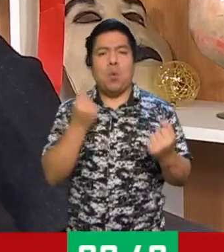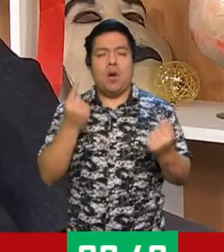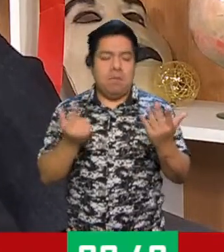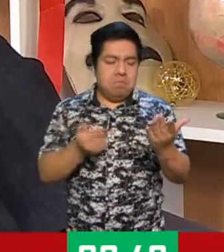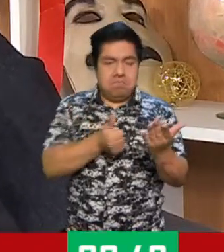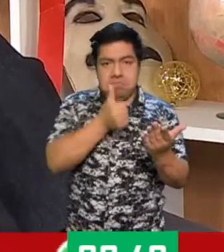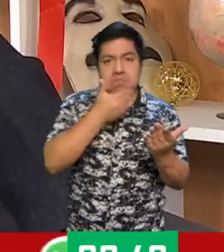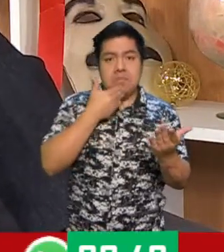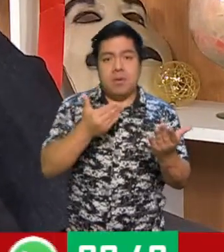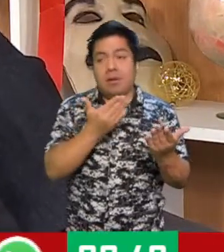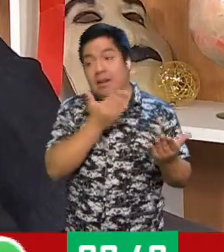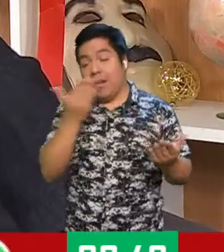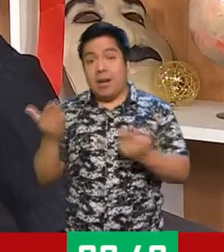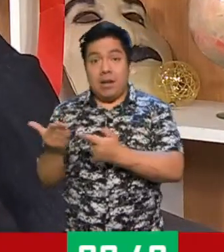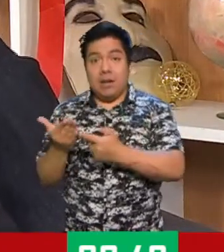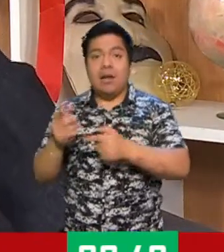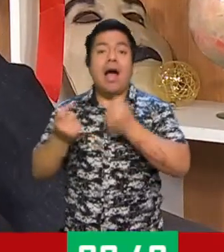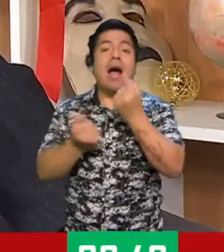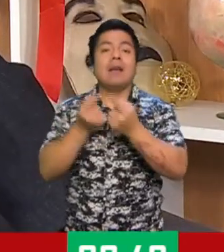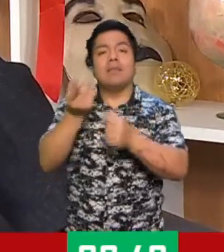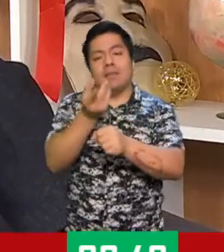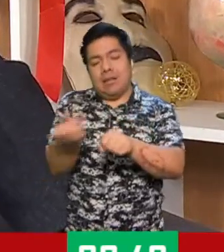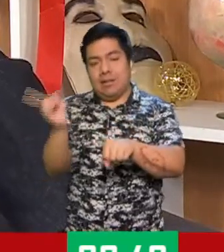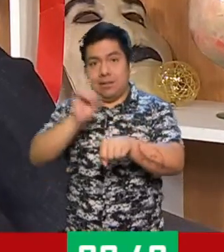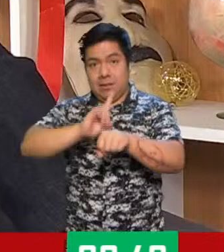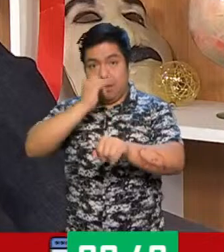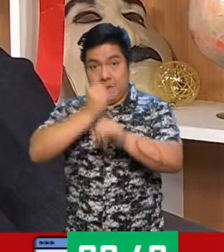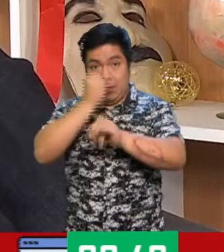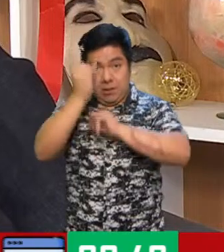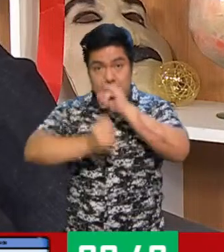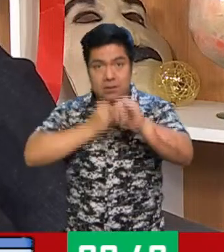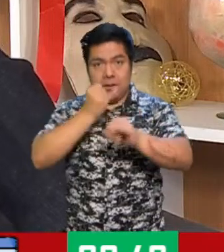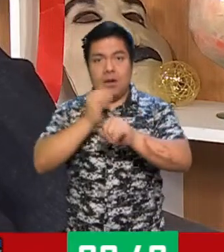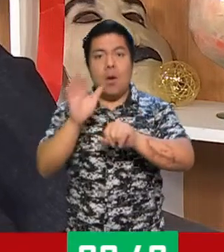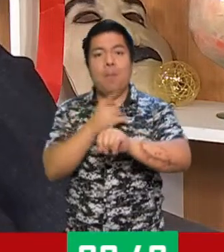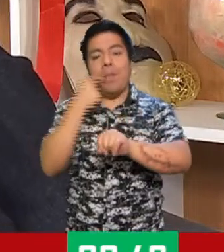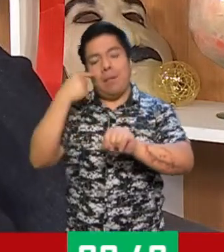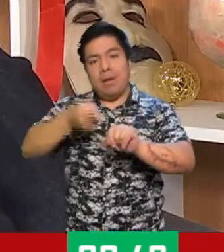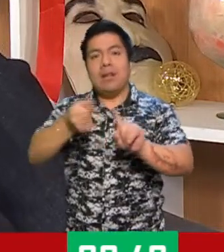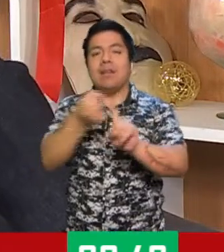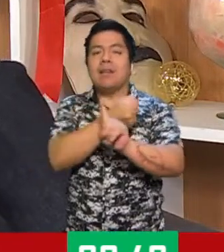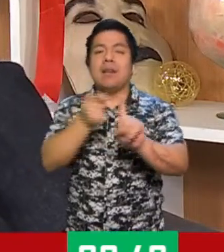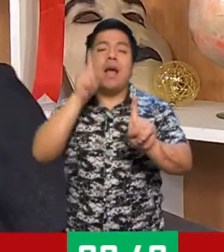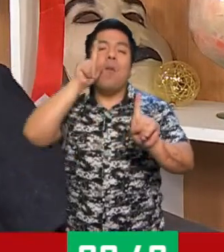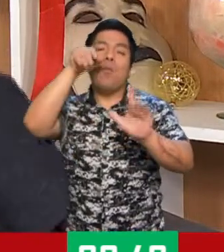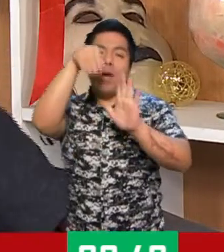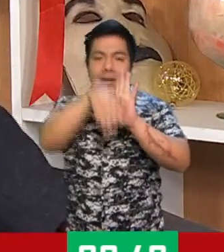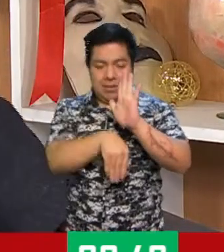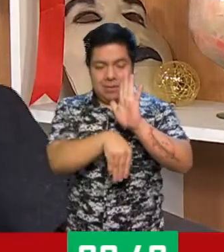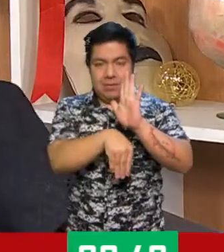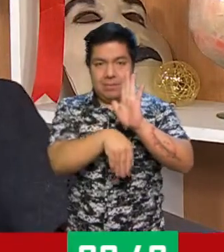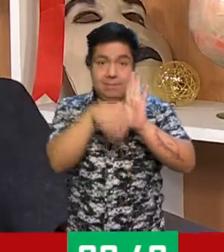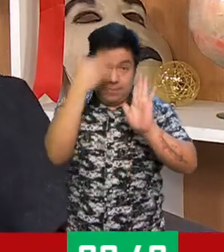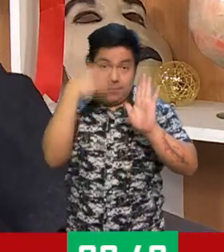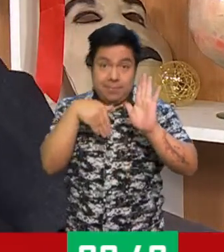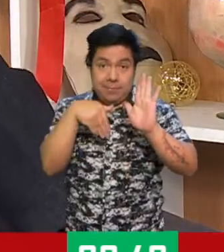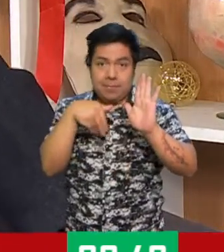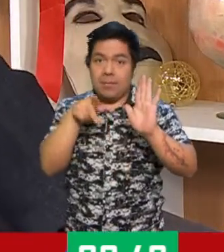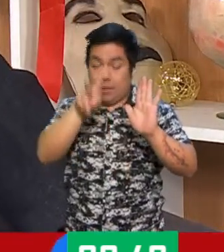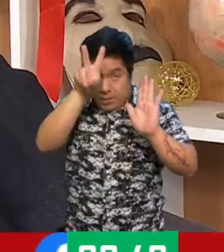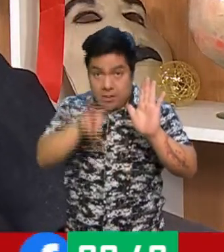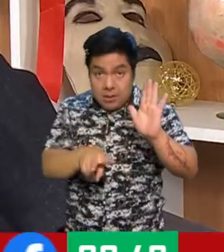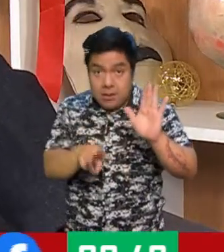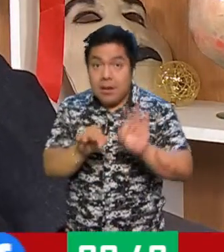muy grato que celebremos el Día Internacional para la disminución de la violencia contra las mujeres. Es muy